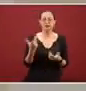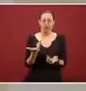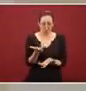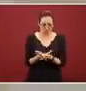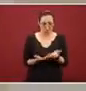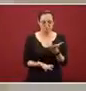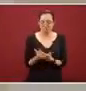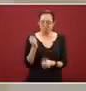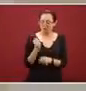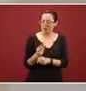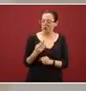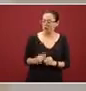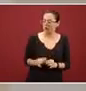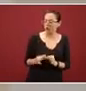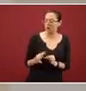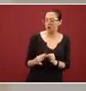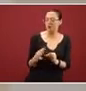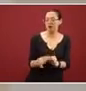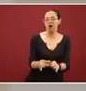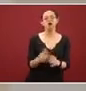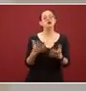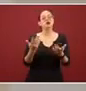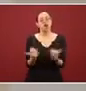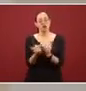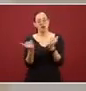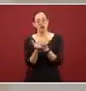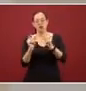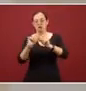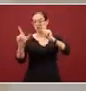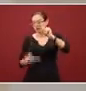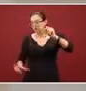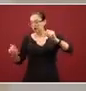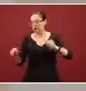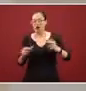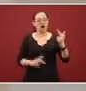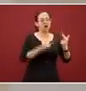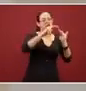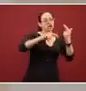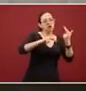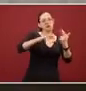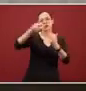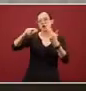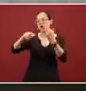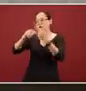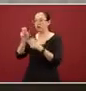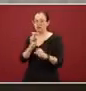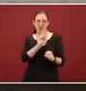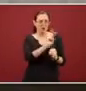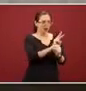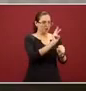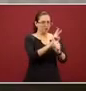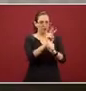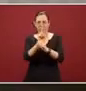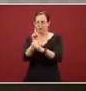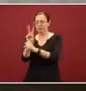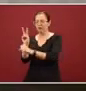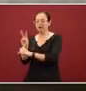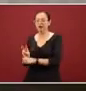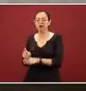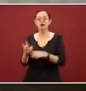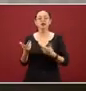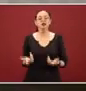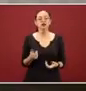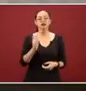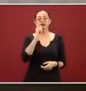de la misma manera vamos a vigilar al país para que en las distintas regiones tomemos las medidas adecuadas. No necesitamos que todos